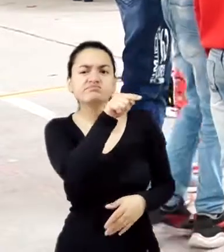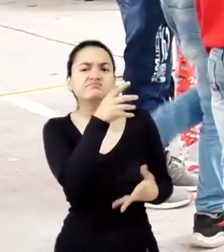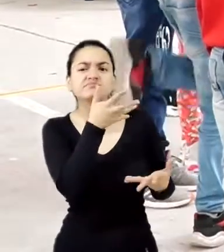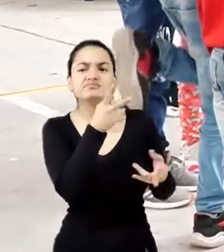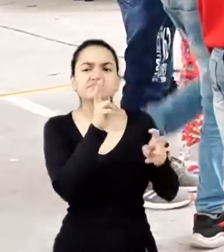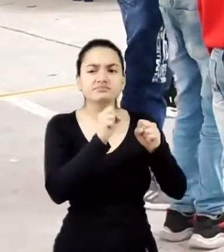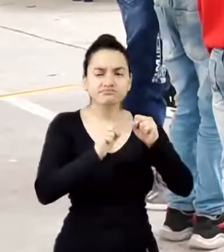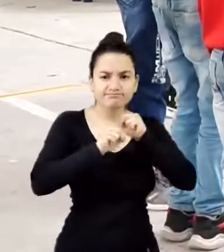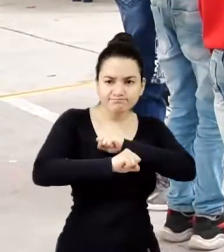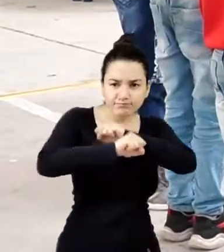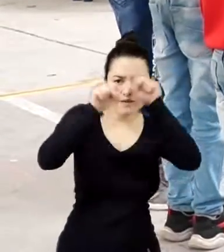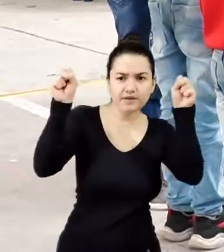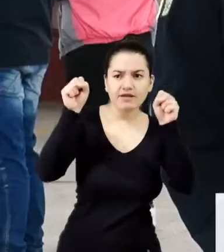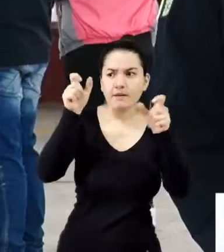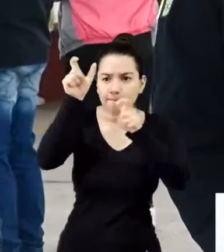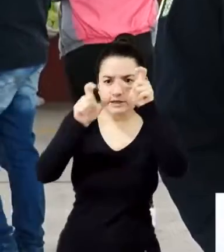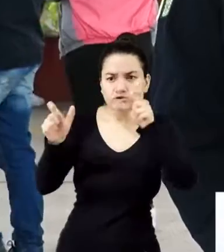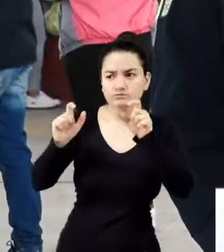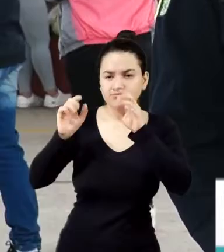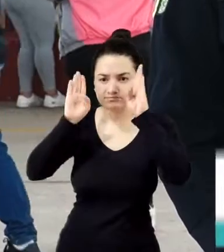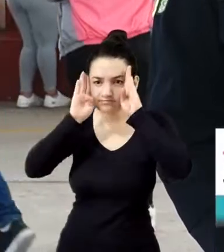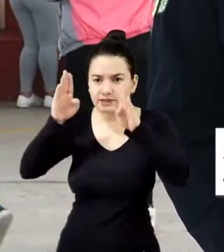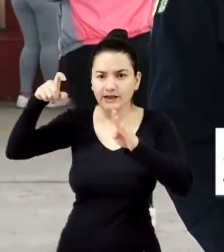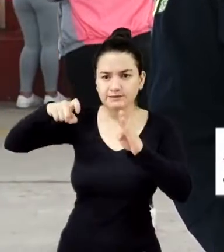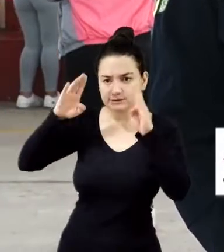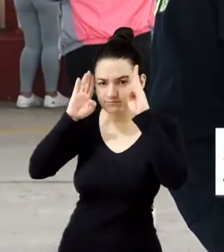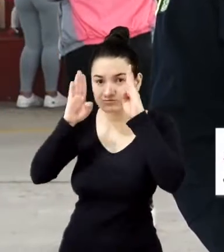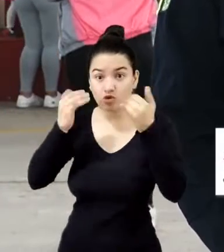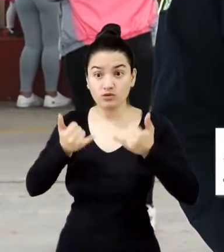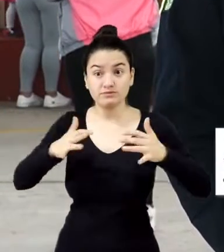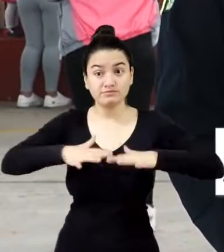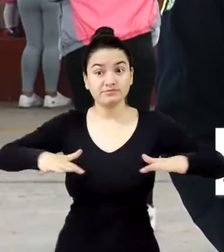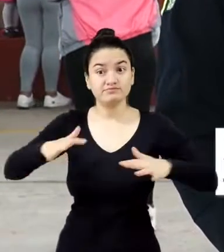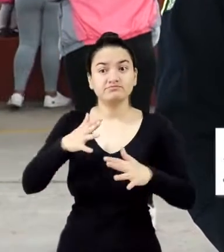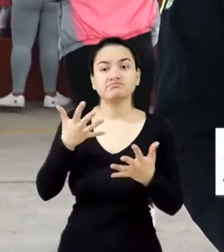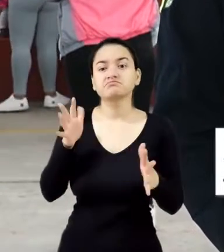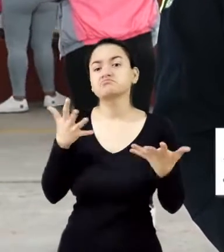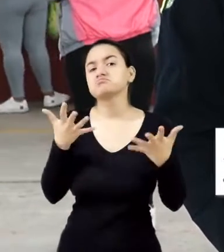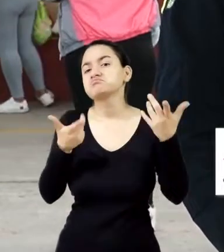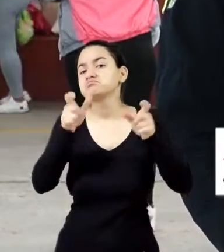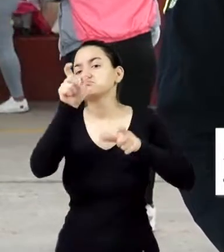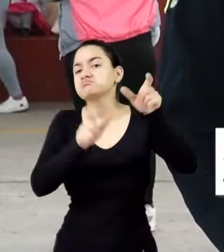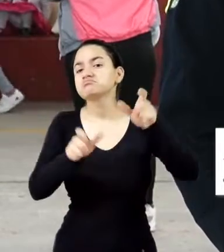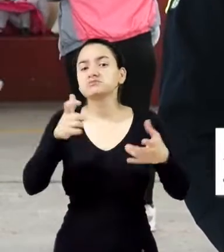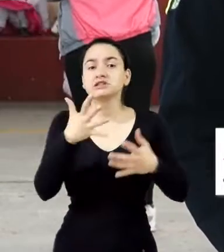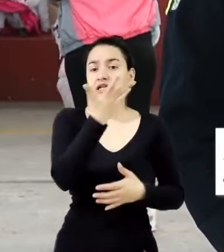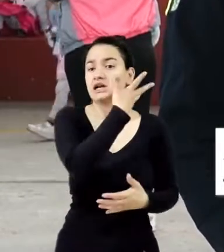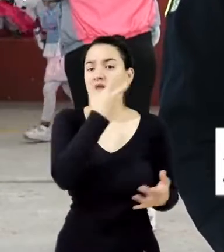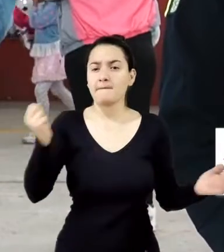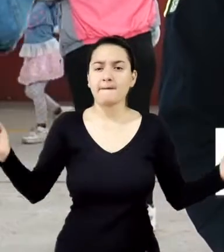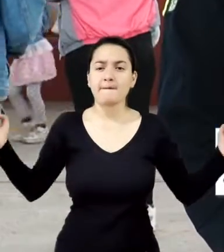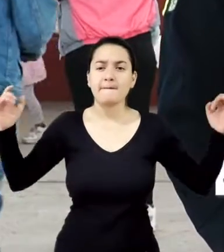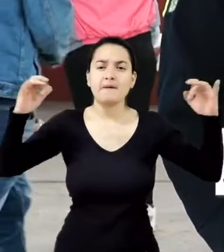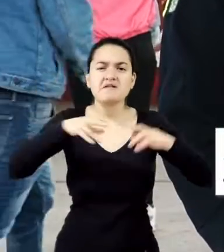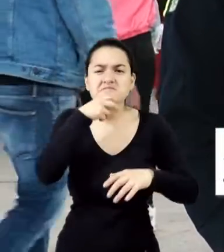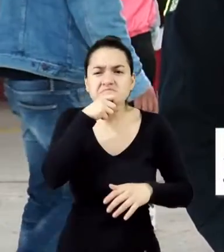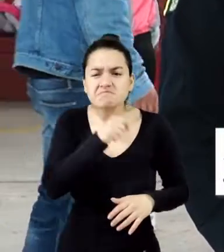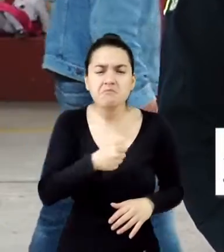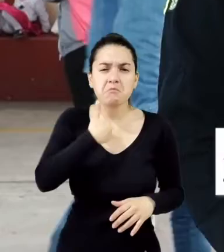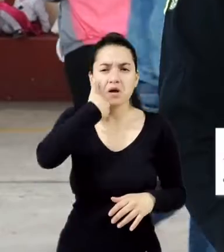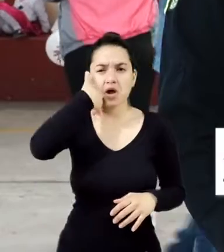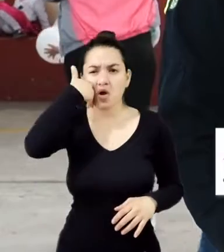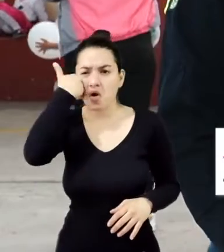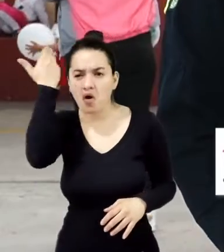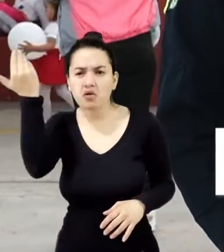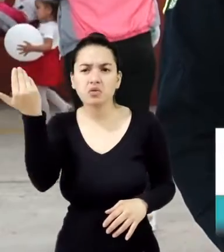migrante. El día de hoy nos encontramos en el municipio de Túquerres realizando una jornada de atención especialmente a población migrante. Atendimos el